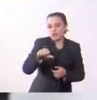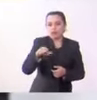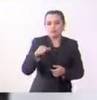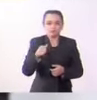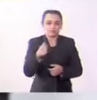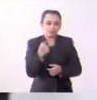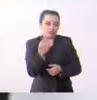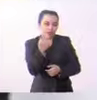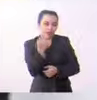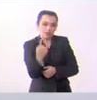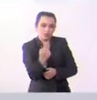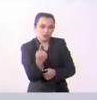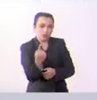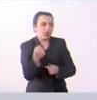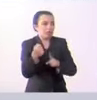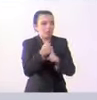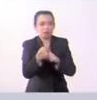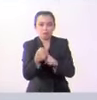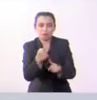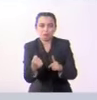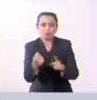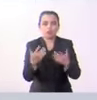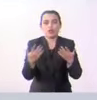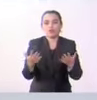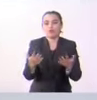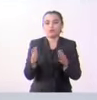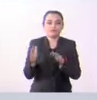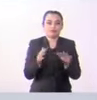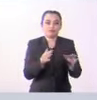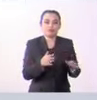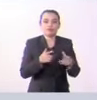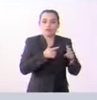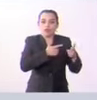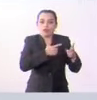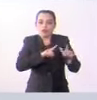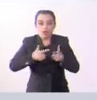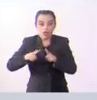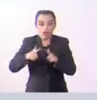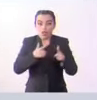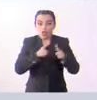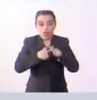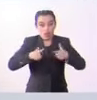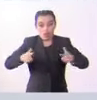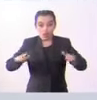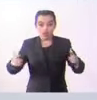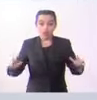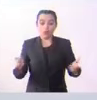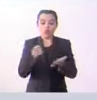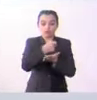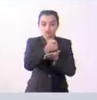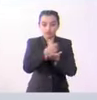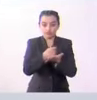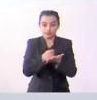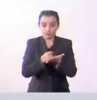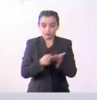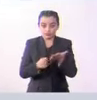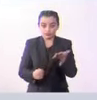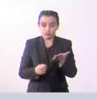las demás personas. El lenguaje es utilizado por el escritor realista como un recurso que le